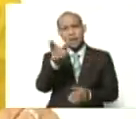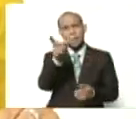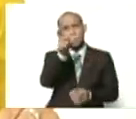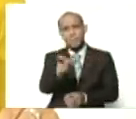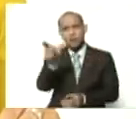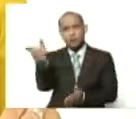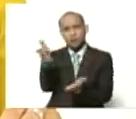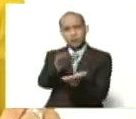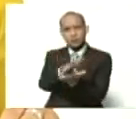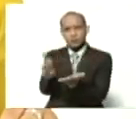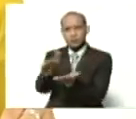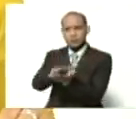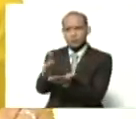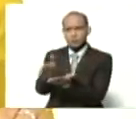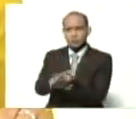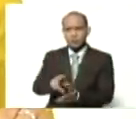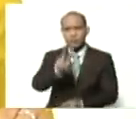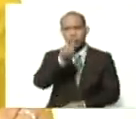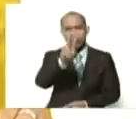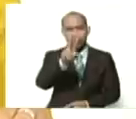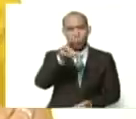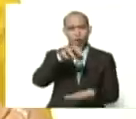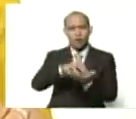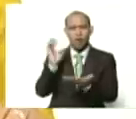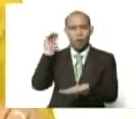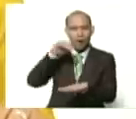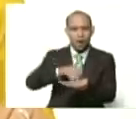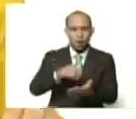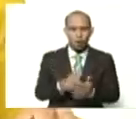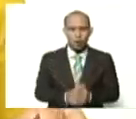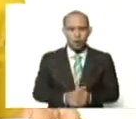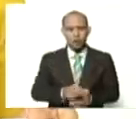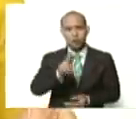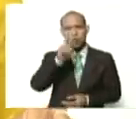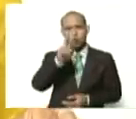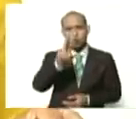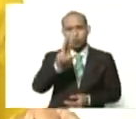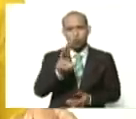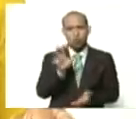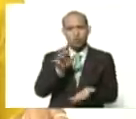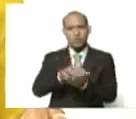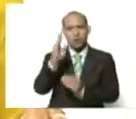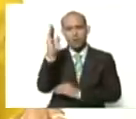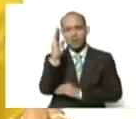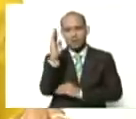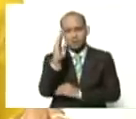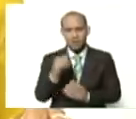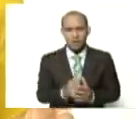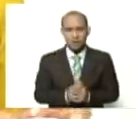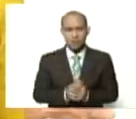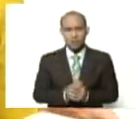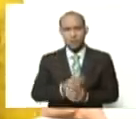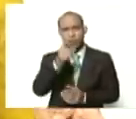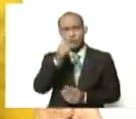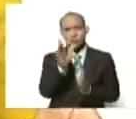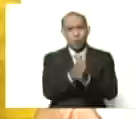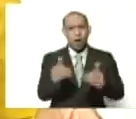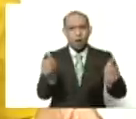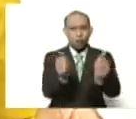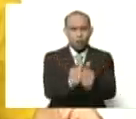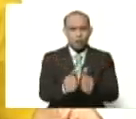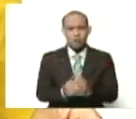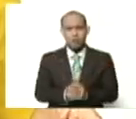De ellos, 2 en el estado Aragua, 2 en el estado Lara, 1 en Anzoátegui y